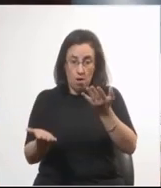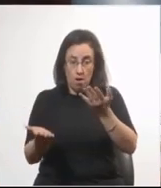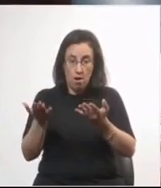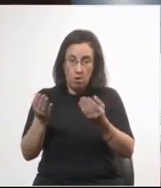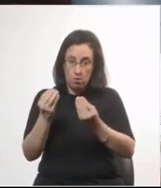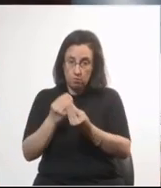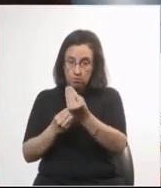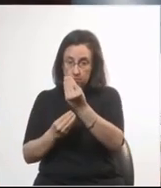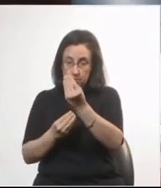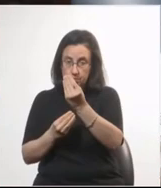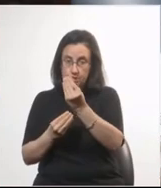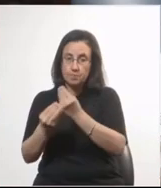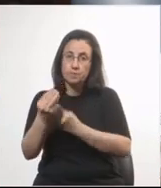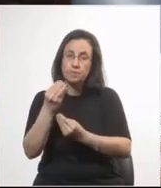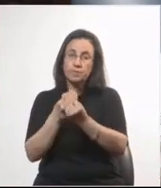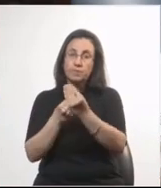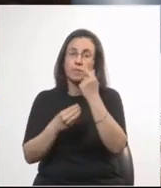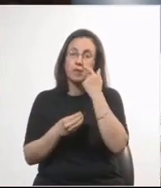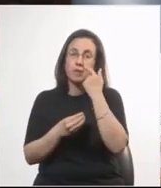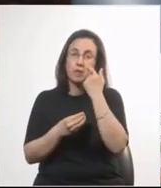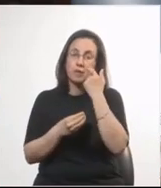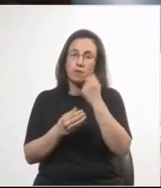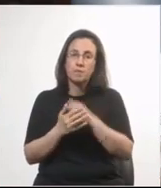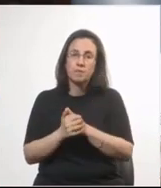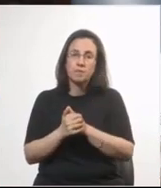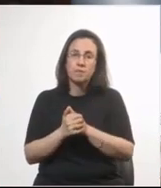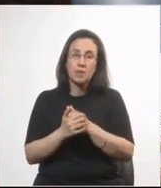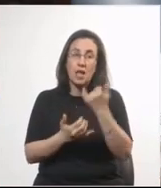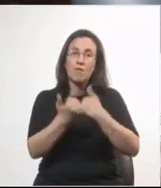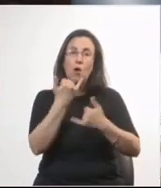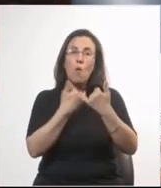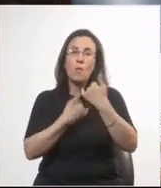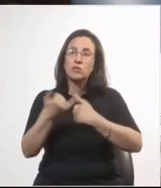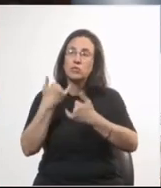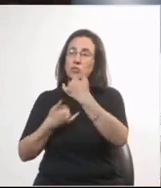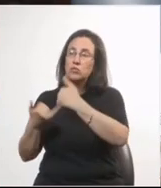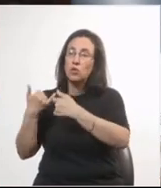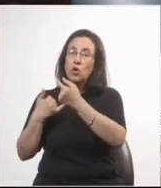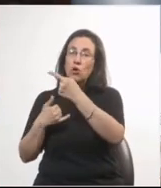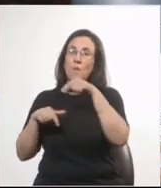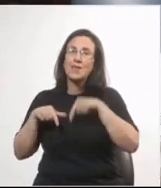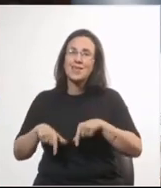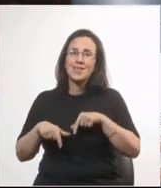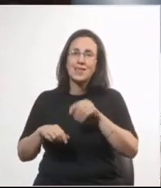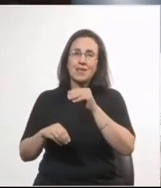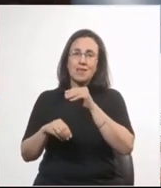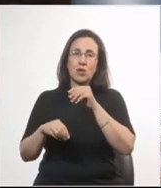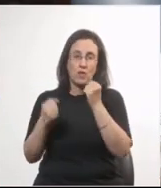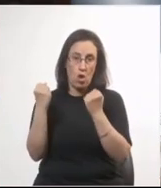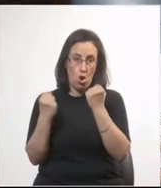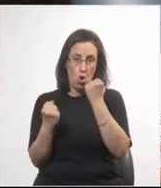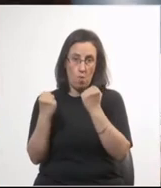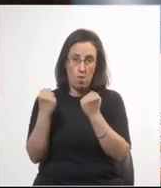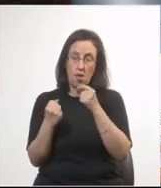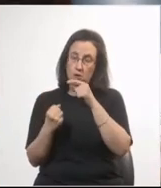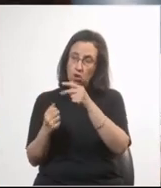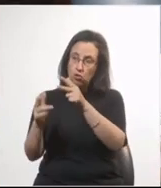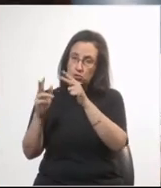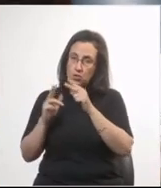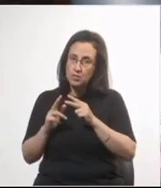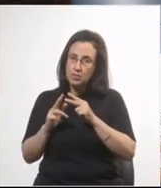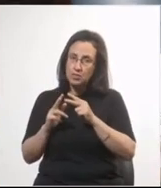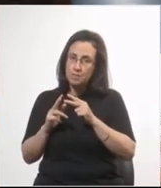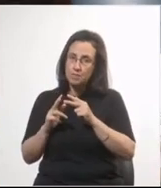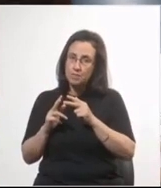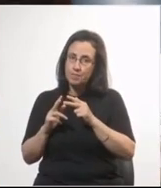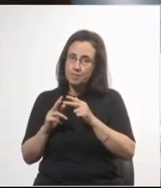lugar. Según la información que nos proporciona el Ministerio de Economía y Finanzas, a valores corrientes,